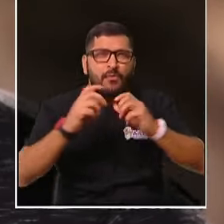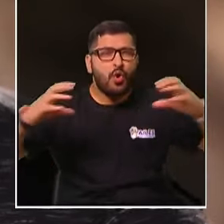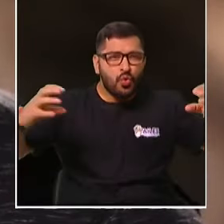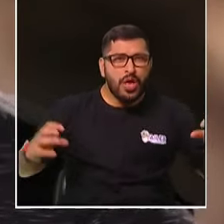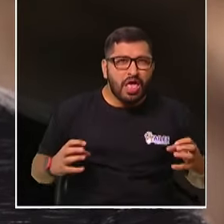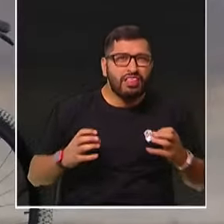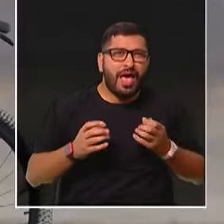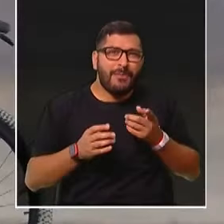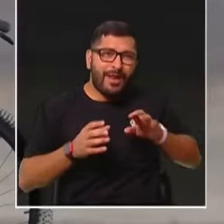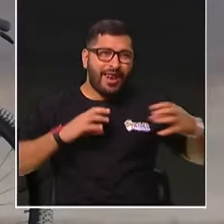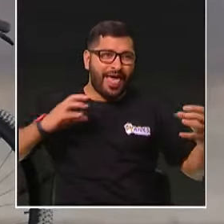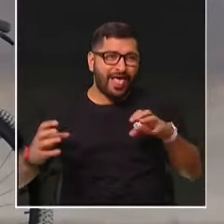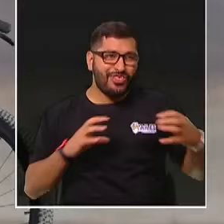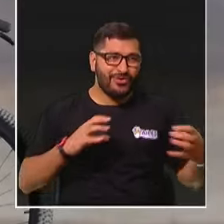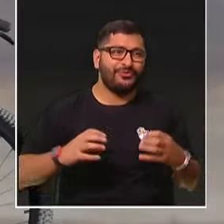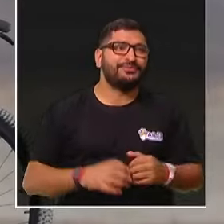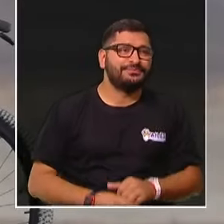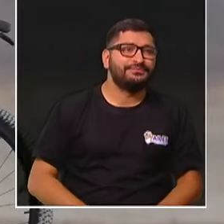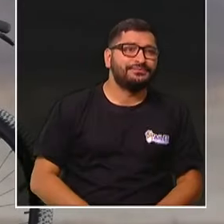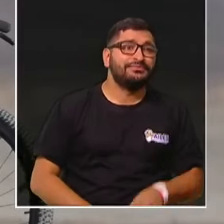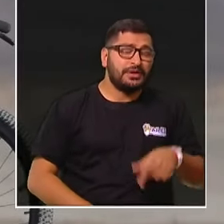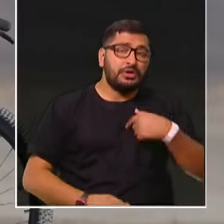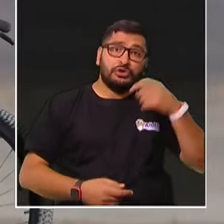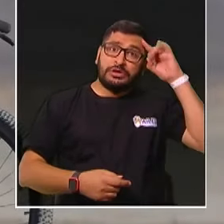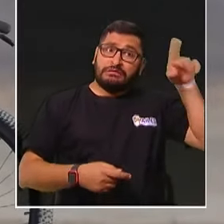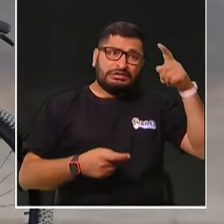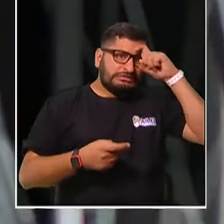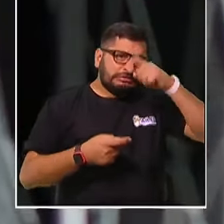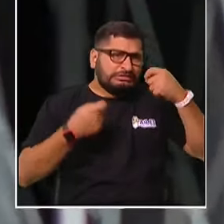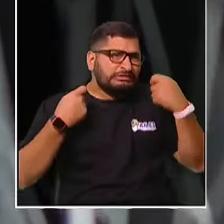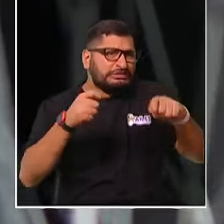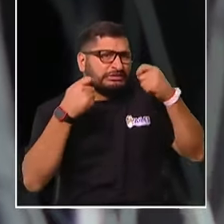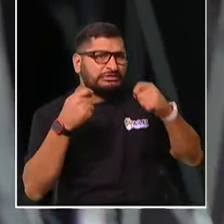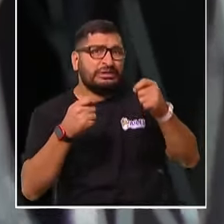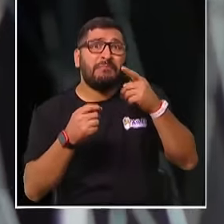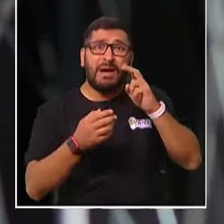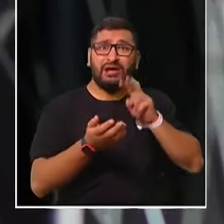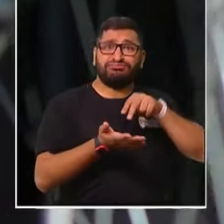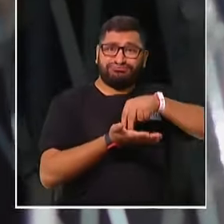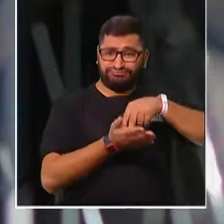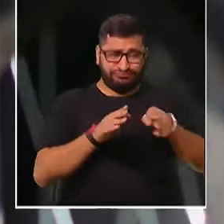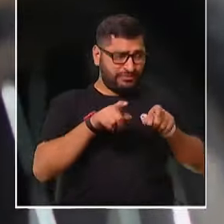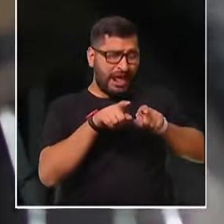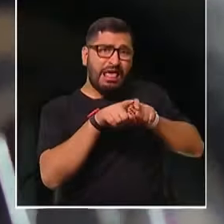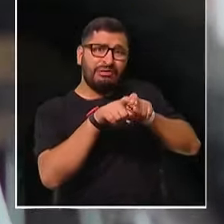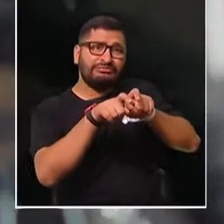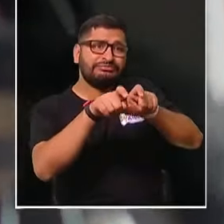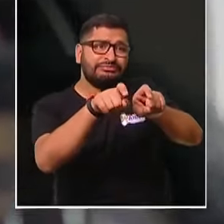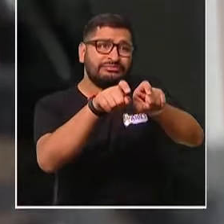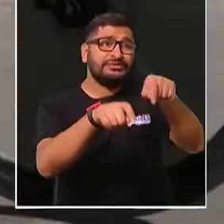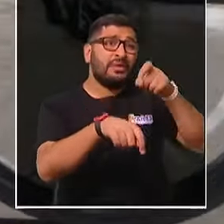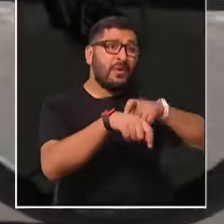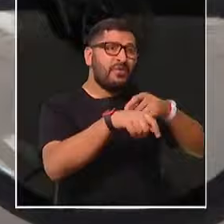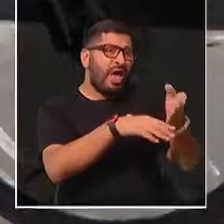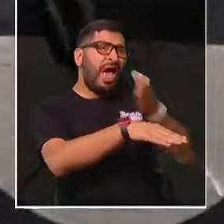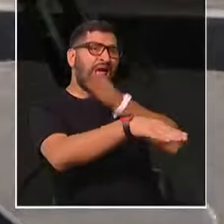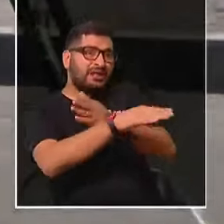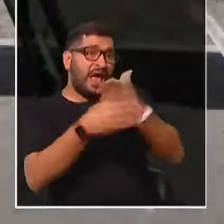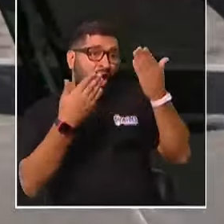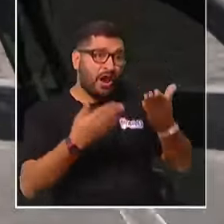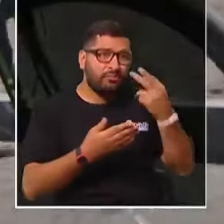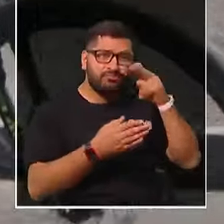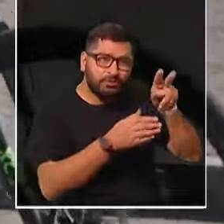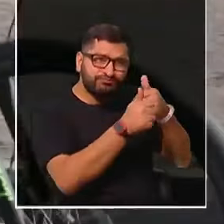modificamos con unas rueditas al lado, le costaba un poco, se iba para el lado. A lo que era antes, verla hoy